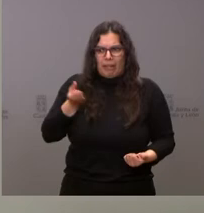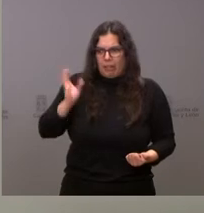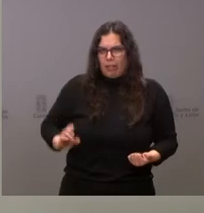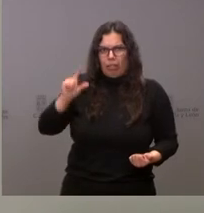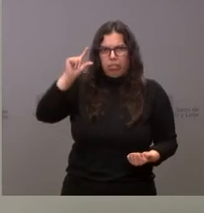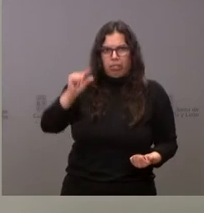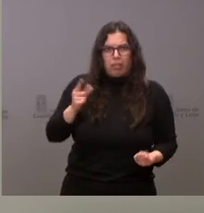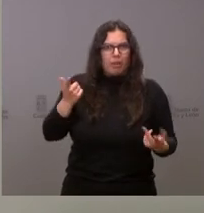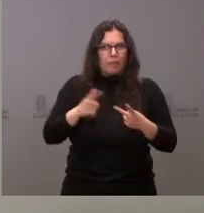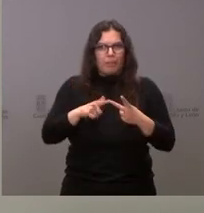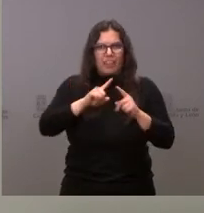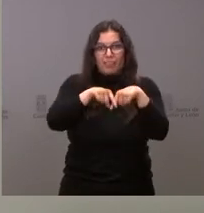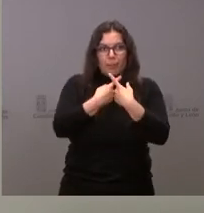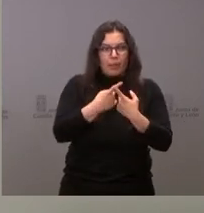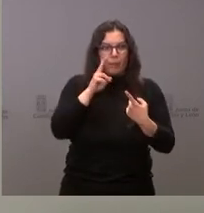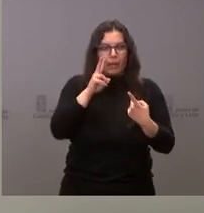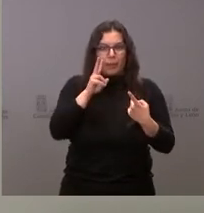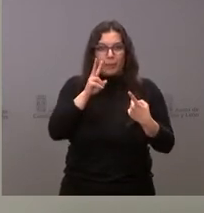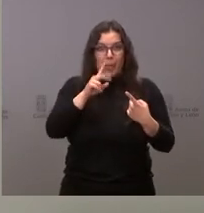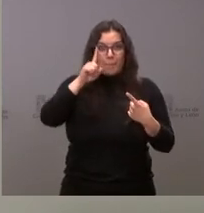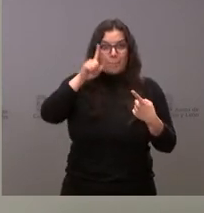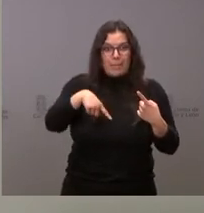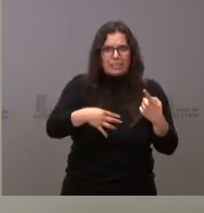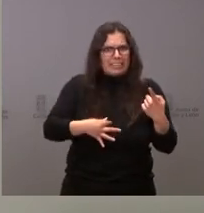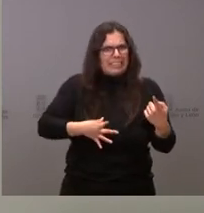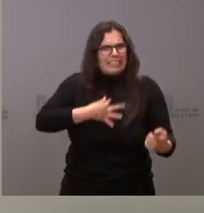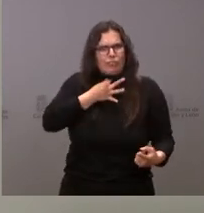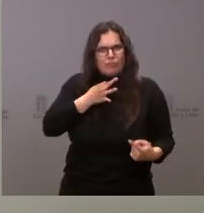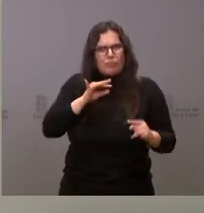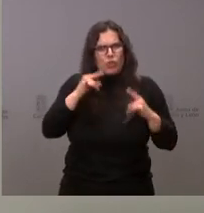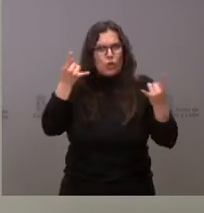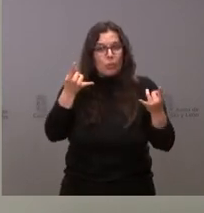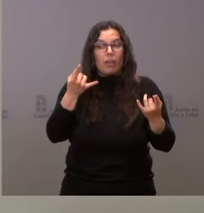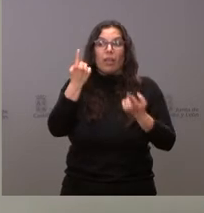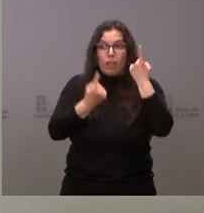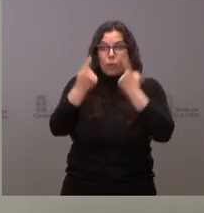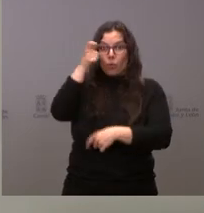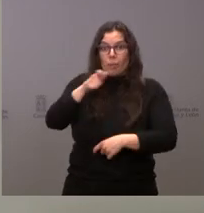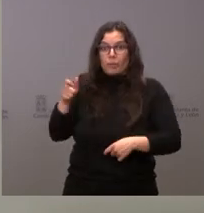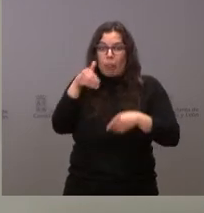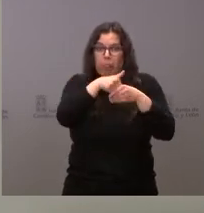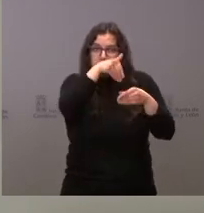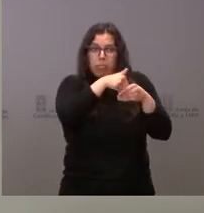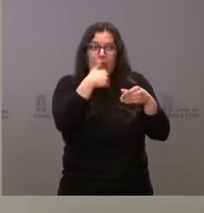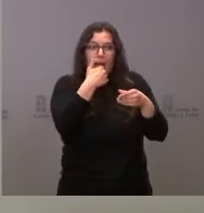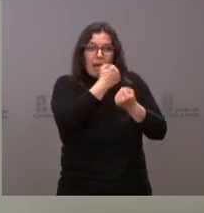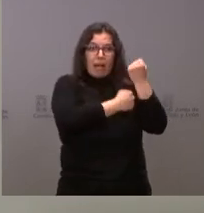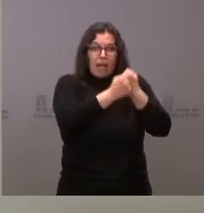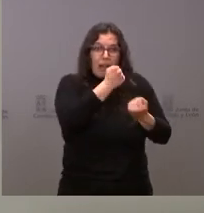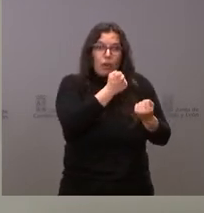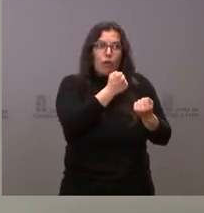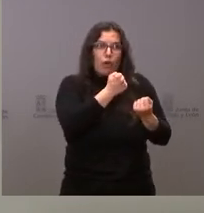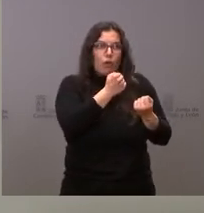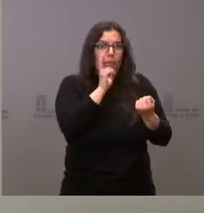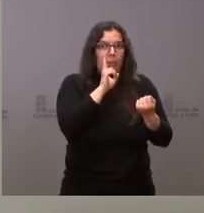como llegan con más dificultades todavía a fin de mes y muchas personas que tienen algunos pequeños ahorros en las entidades financieras están